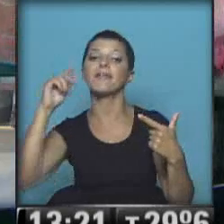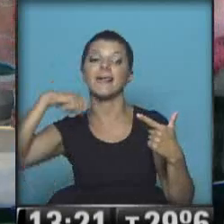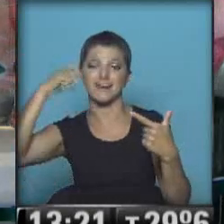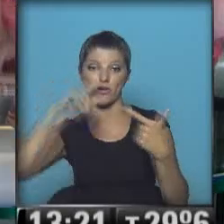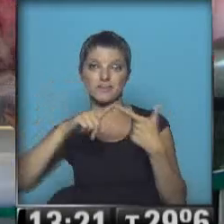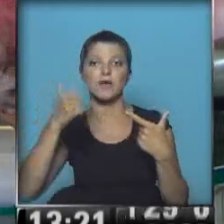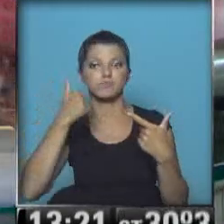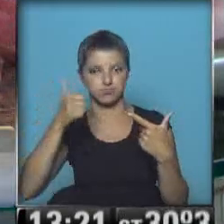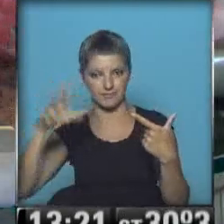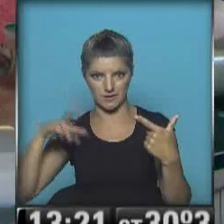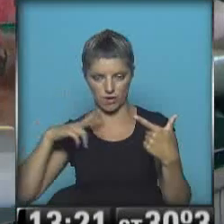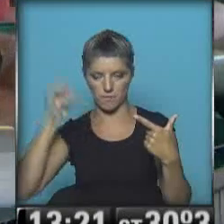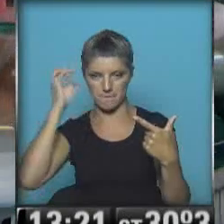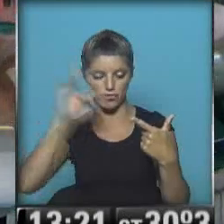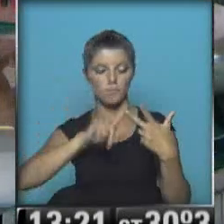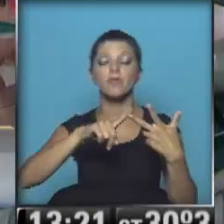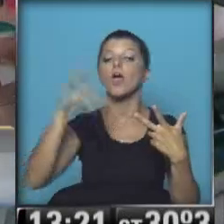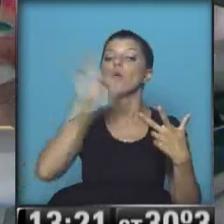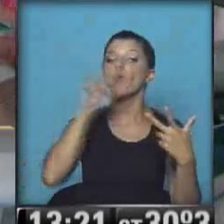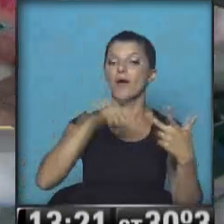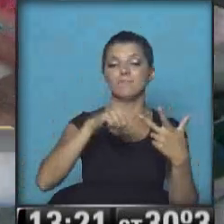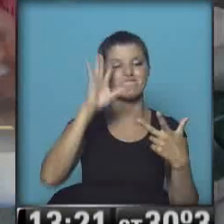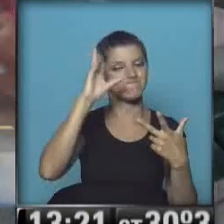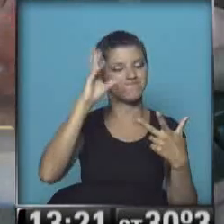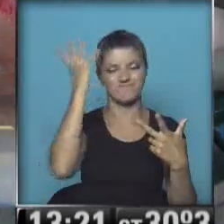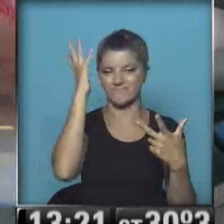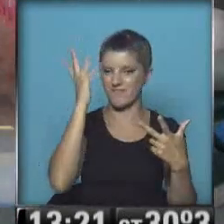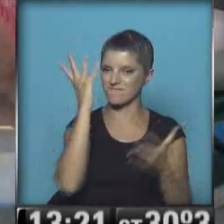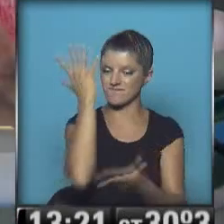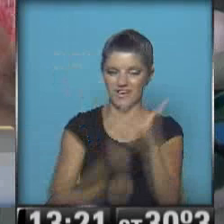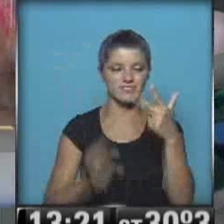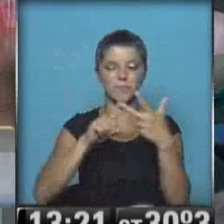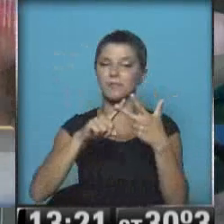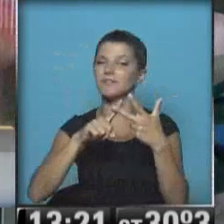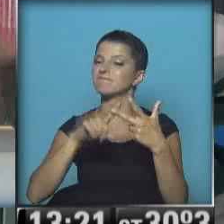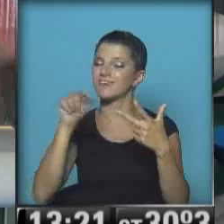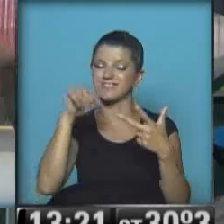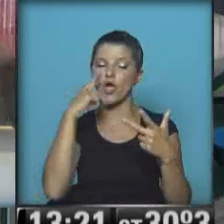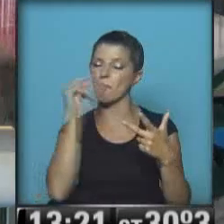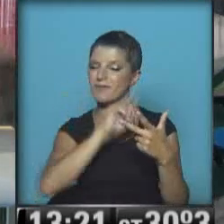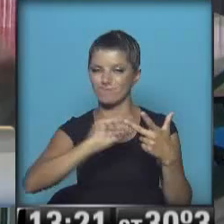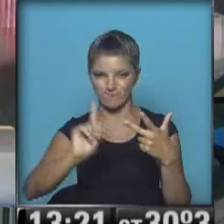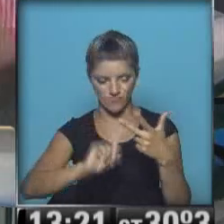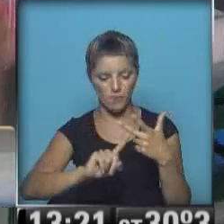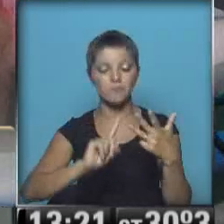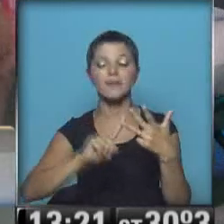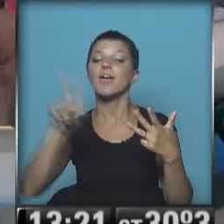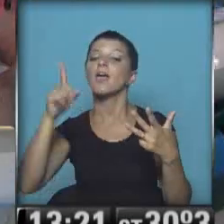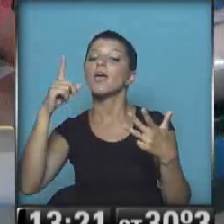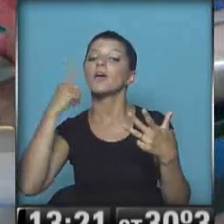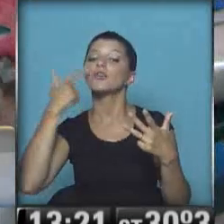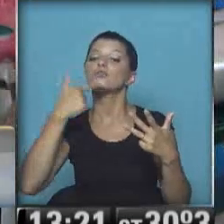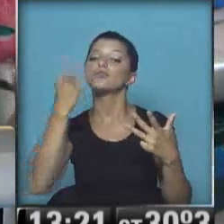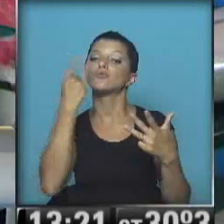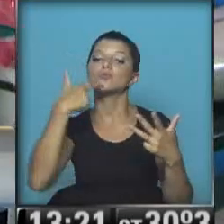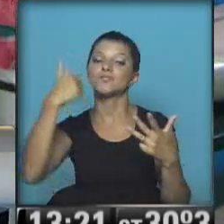incógnita María del Carmen no acierta con la incógnita porque no es Jean Paul belmondo Eh Así que lamentablemente Susana y Julio de travesía de